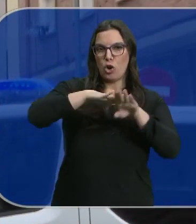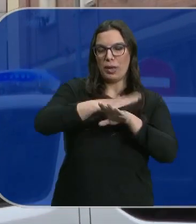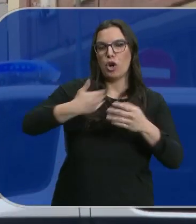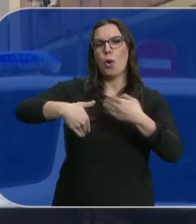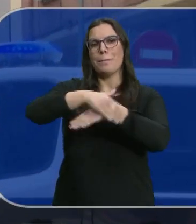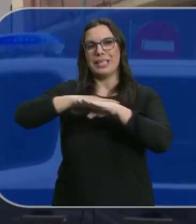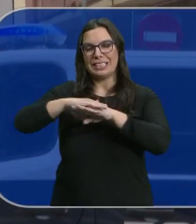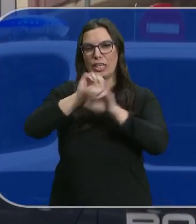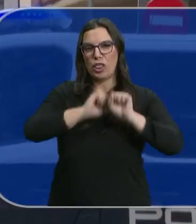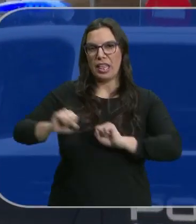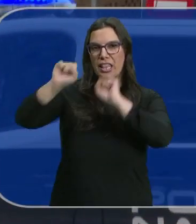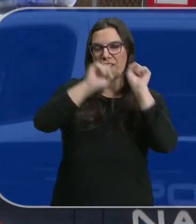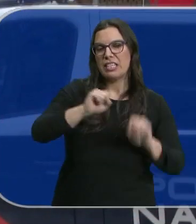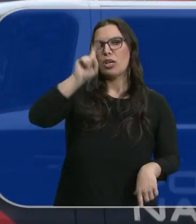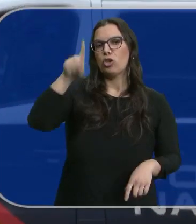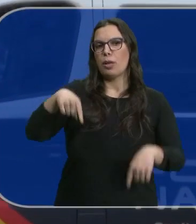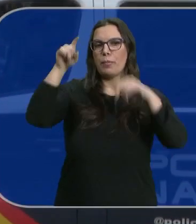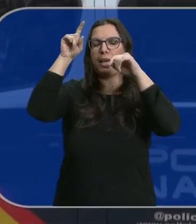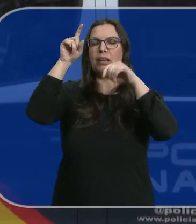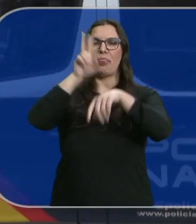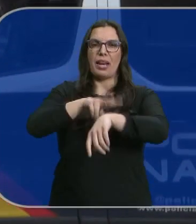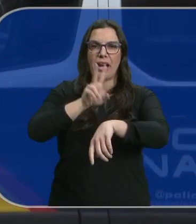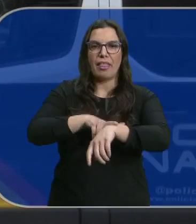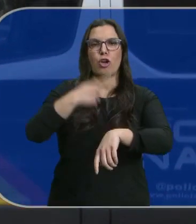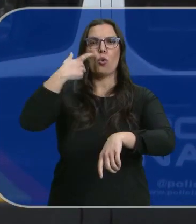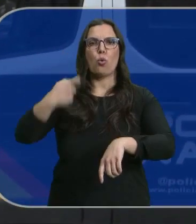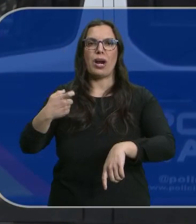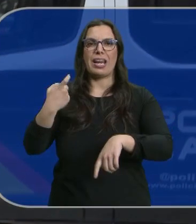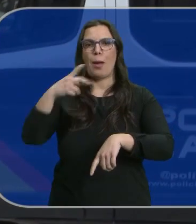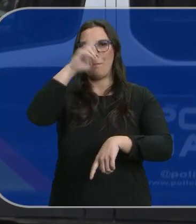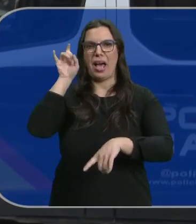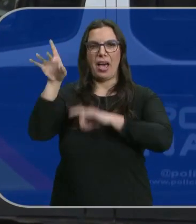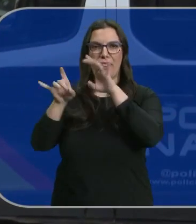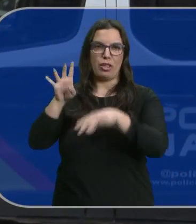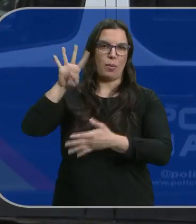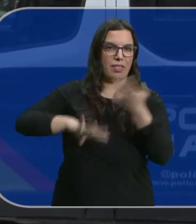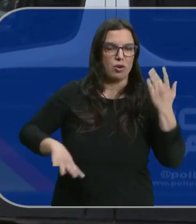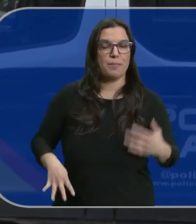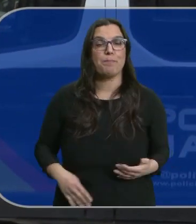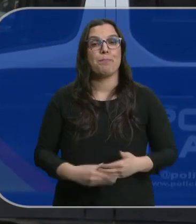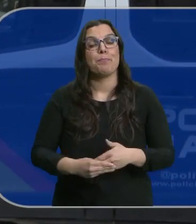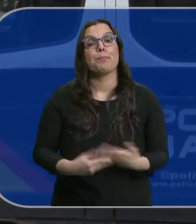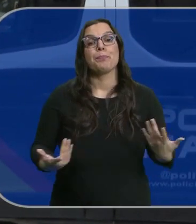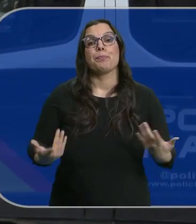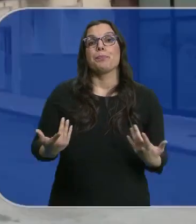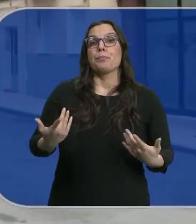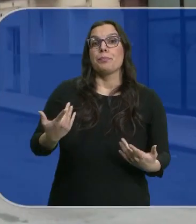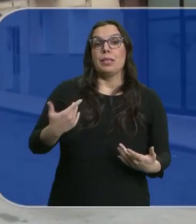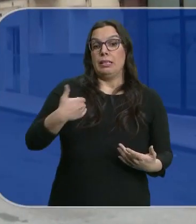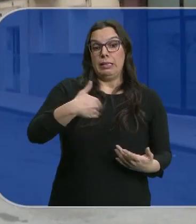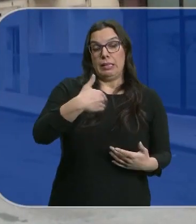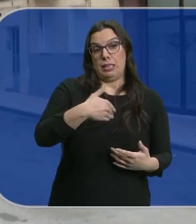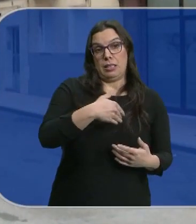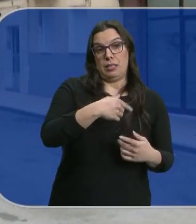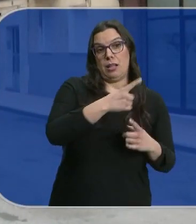el Ministerio de Defensa y también a delegaciones de Ucrania en Madrid y Barcelona. Es inminente su